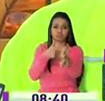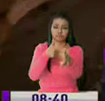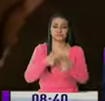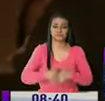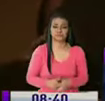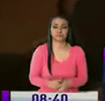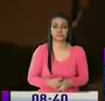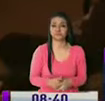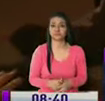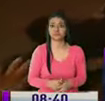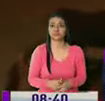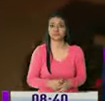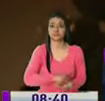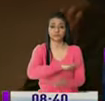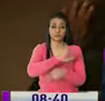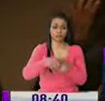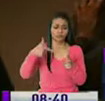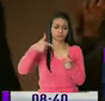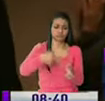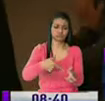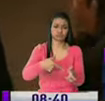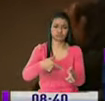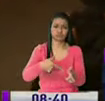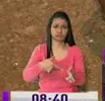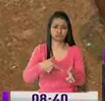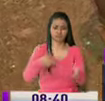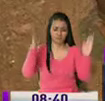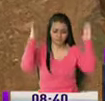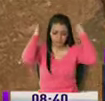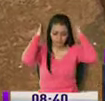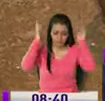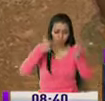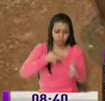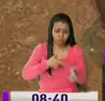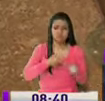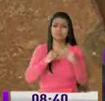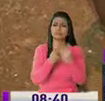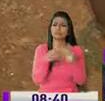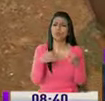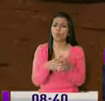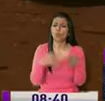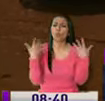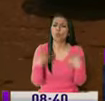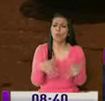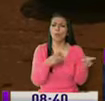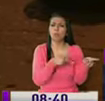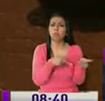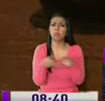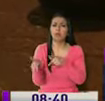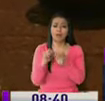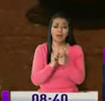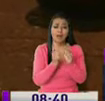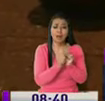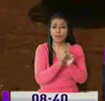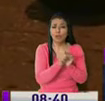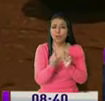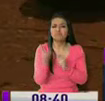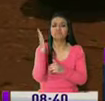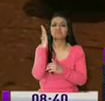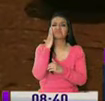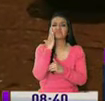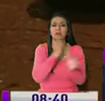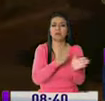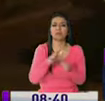robado. Todos al piso con las manos atrás, al parecer. Se trataba de una organización bien estructurada donde tenían roles y funciones.